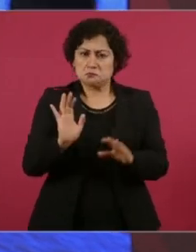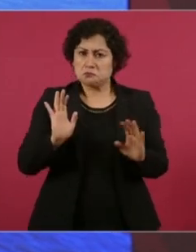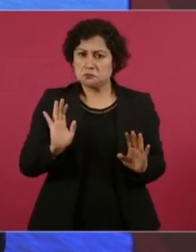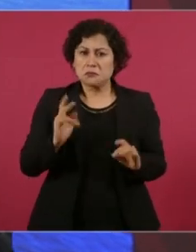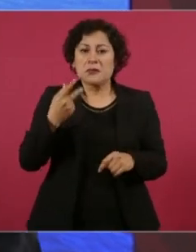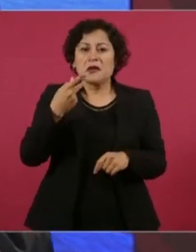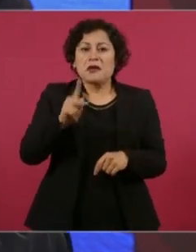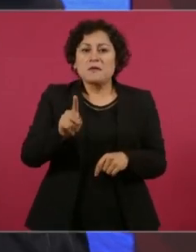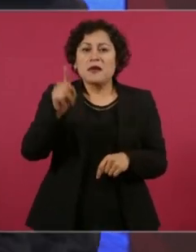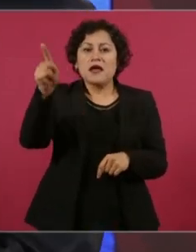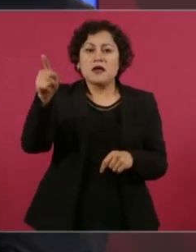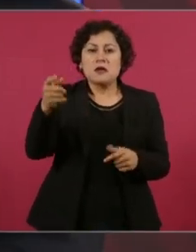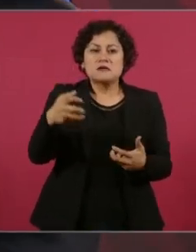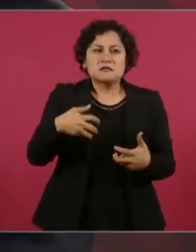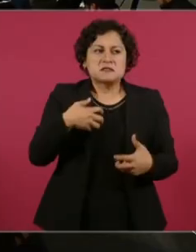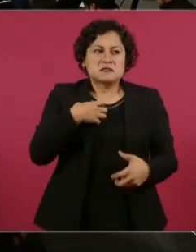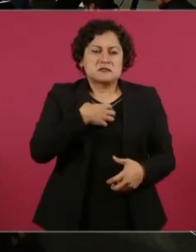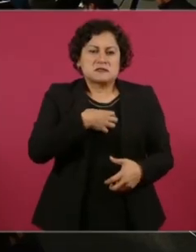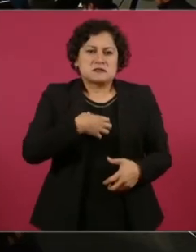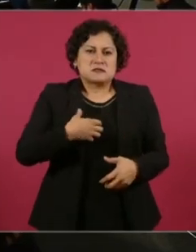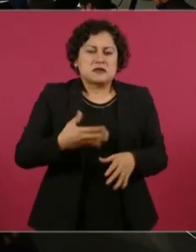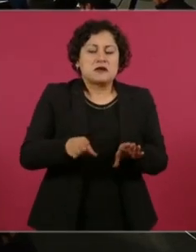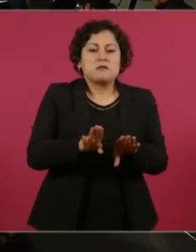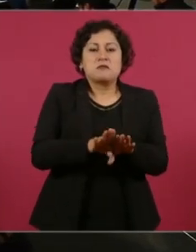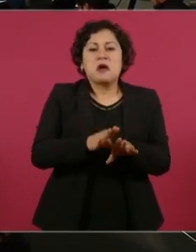pero ya no mandan.